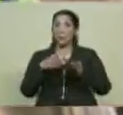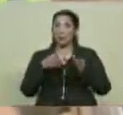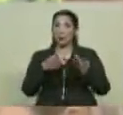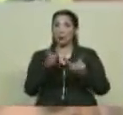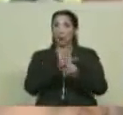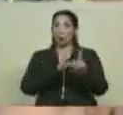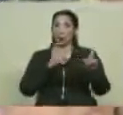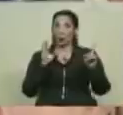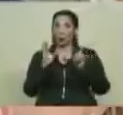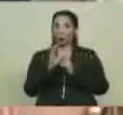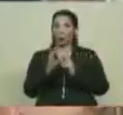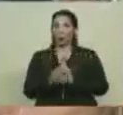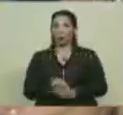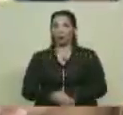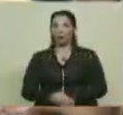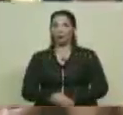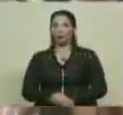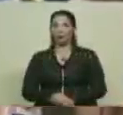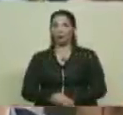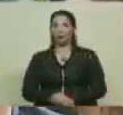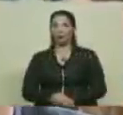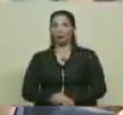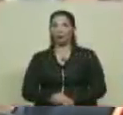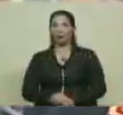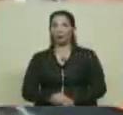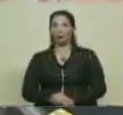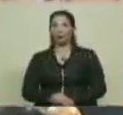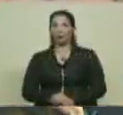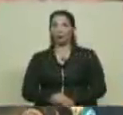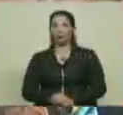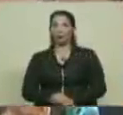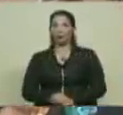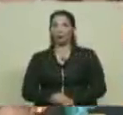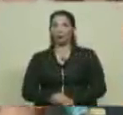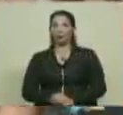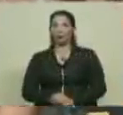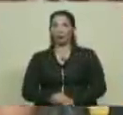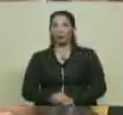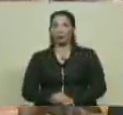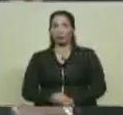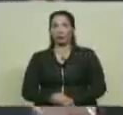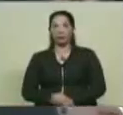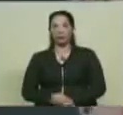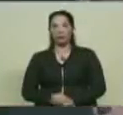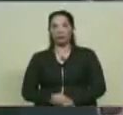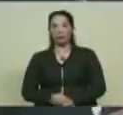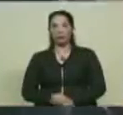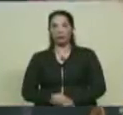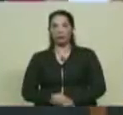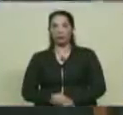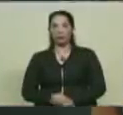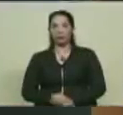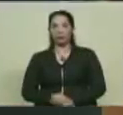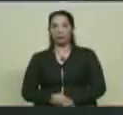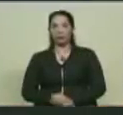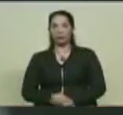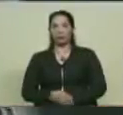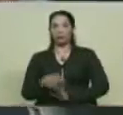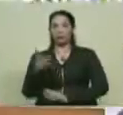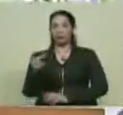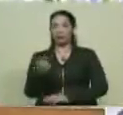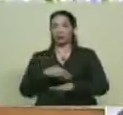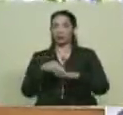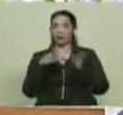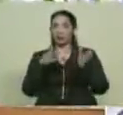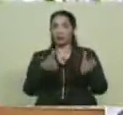querido hermano Ernesto Villegas, presente. Cultura. Señora Tibisay León, viceministra de